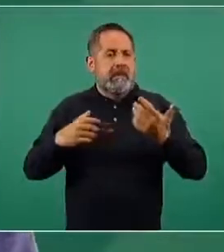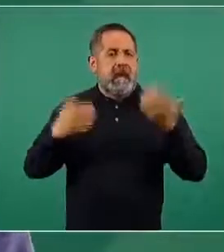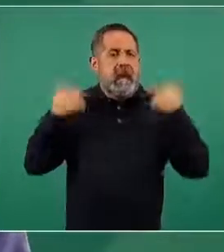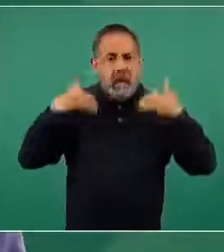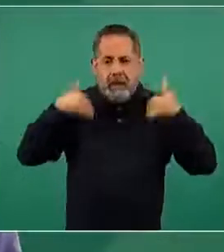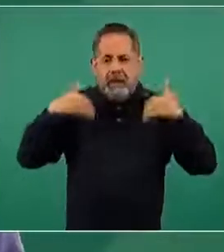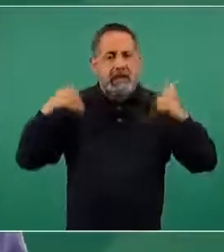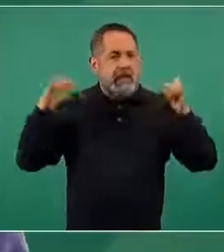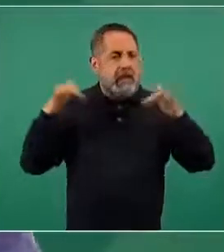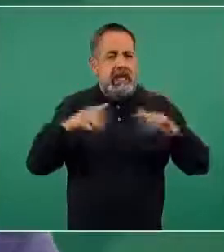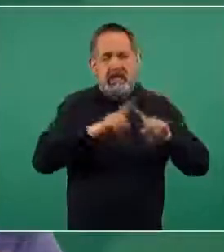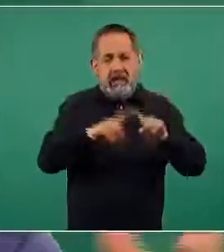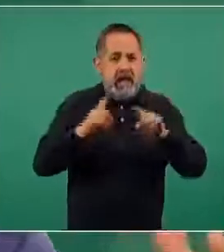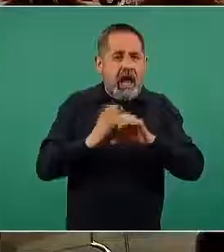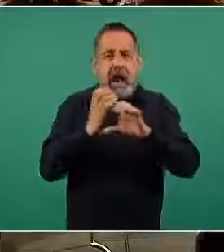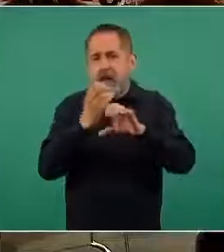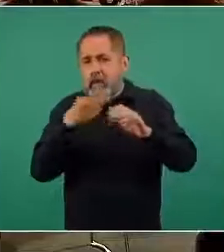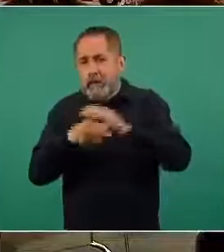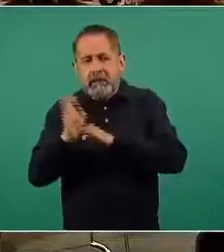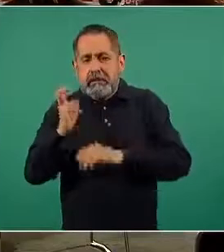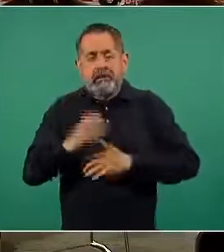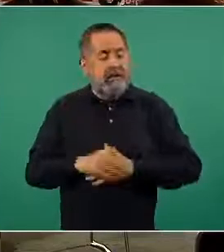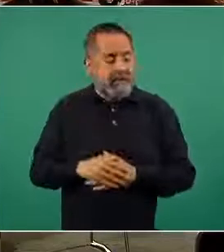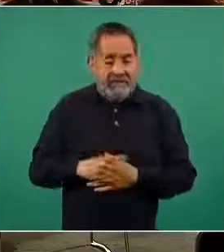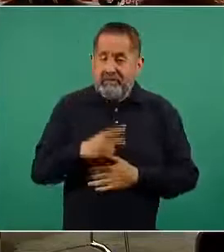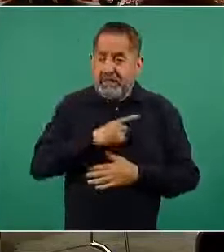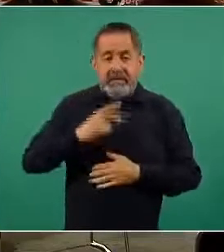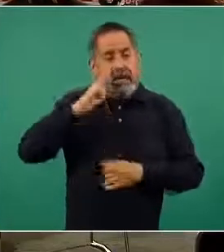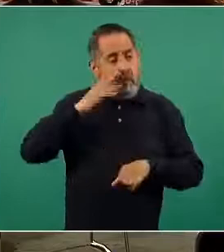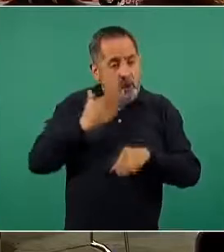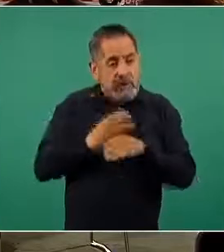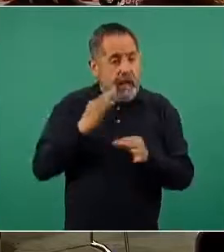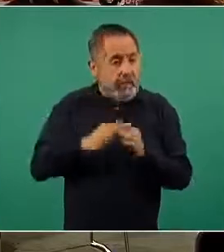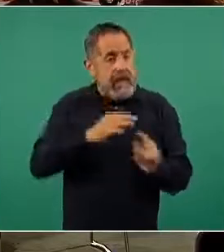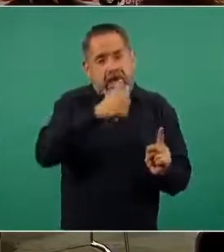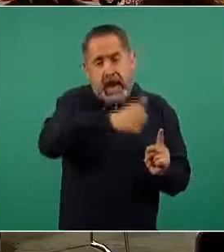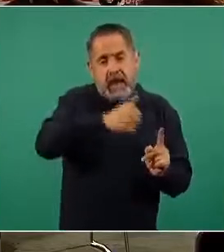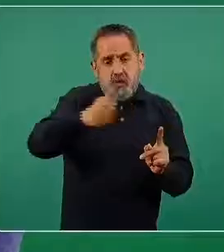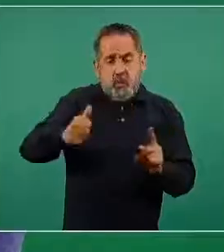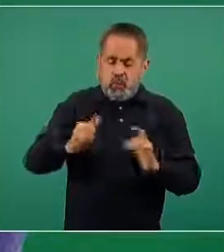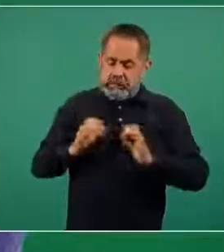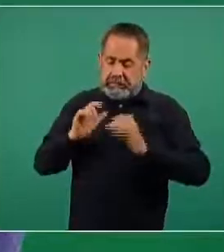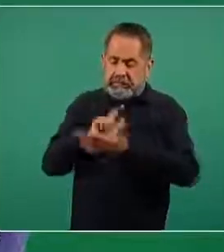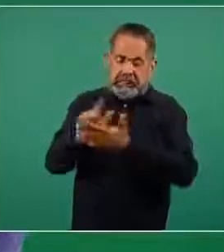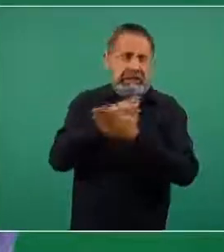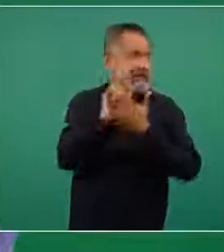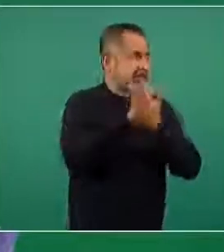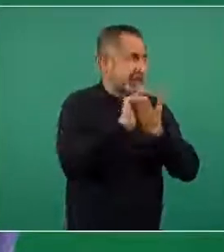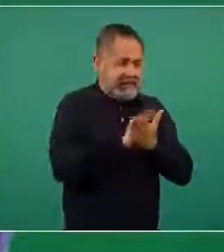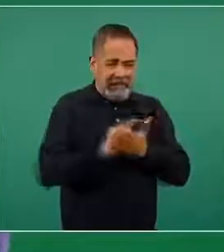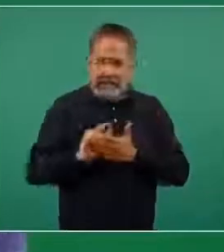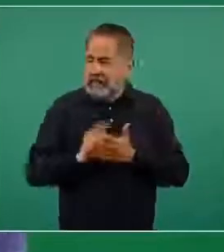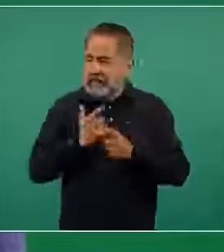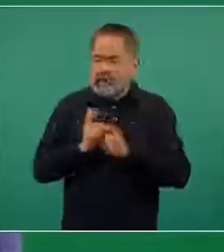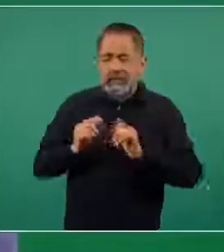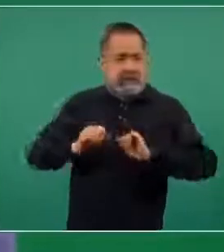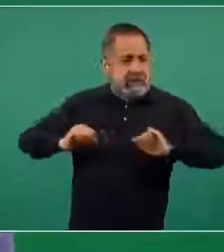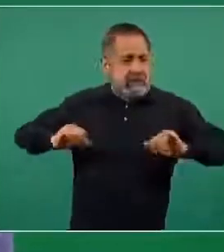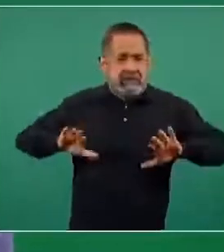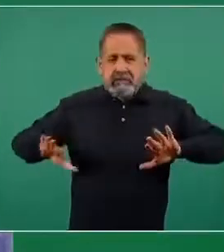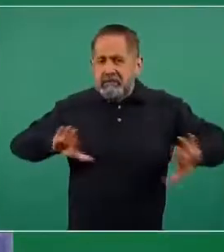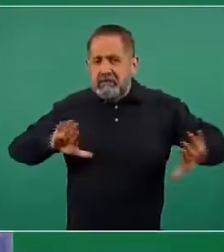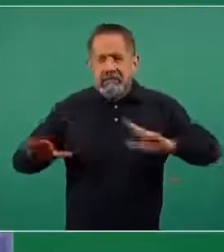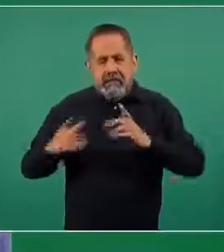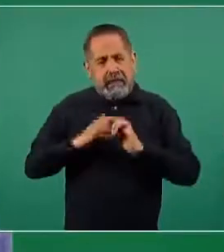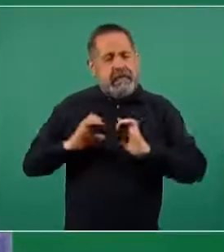públicas, el propio transporte, tienen también una responsabilidad de hacer que los espacios sean favorables a ese